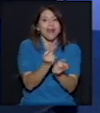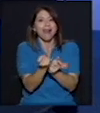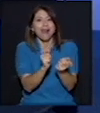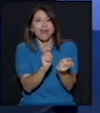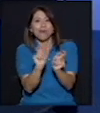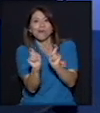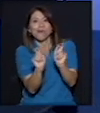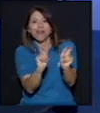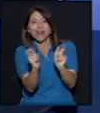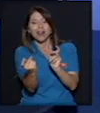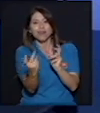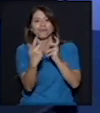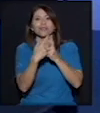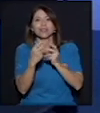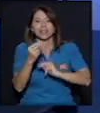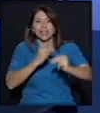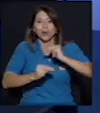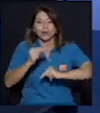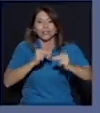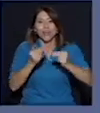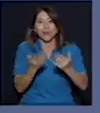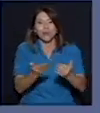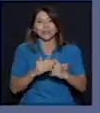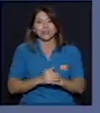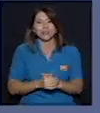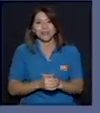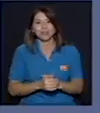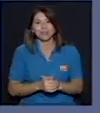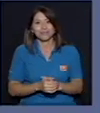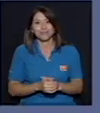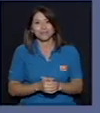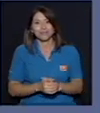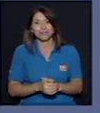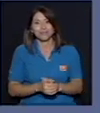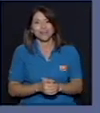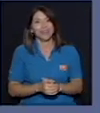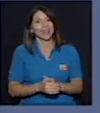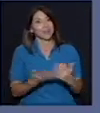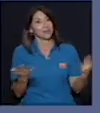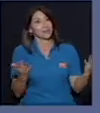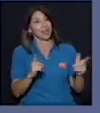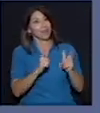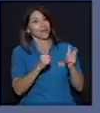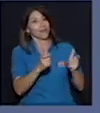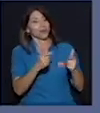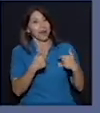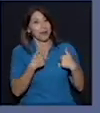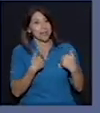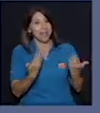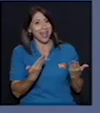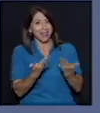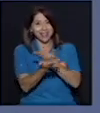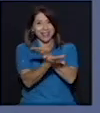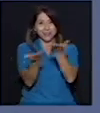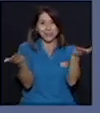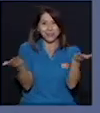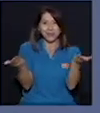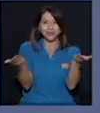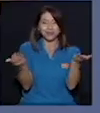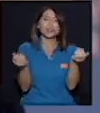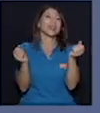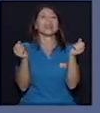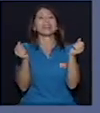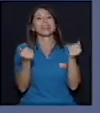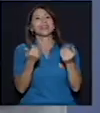pudieron negociar la apuesta. Qué fortuna la mía y de las amigas y amigos